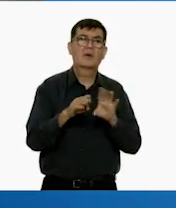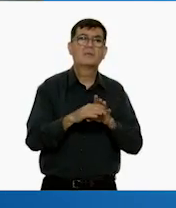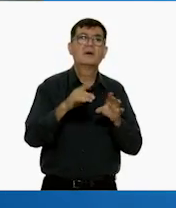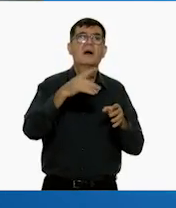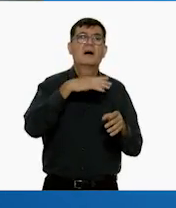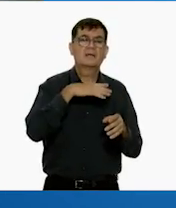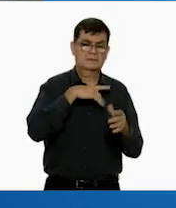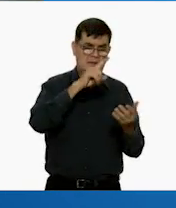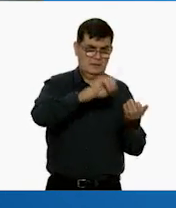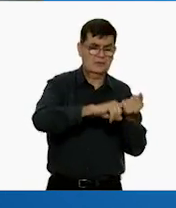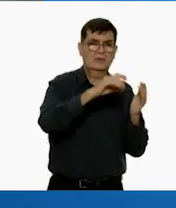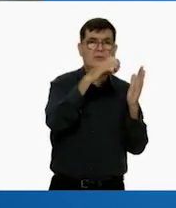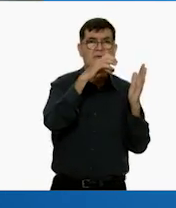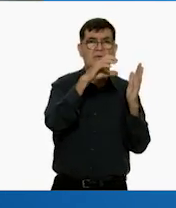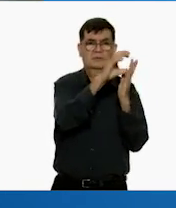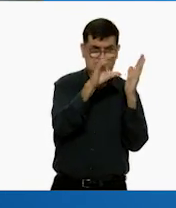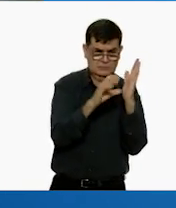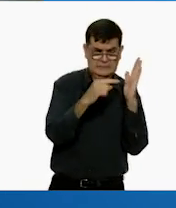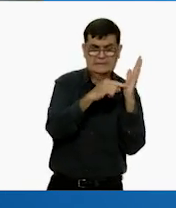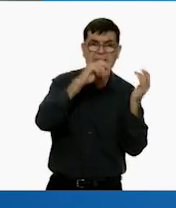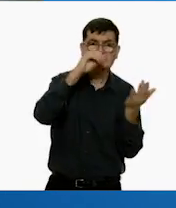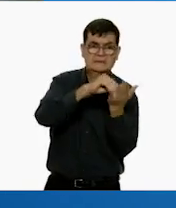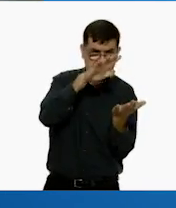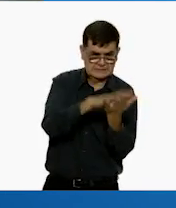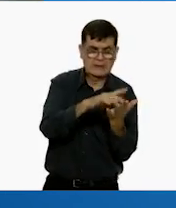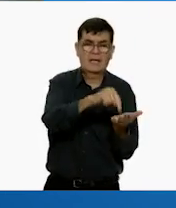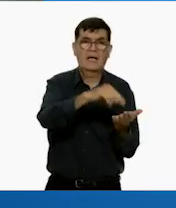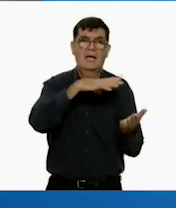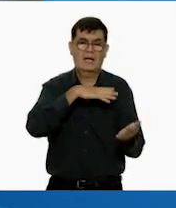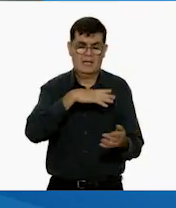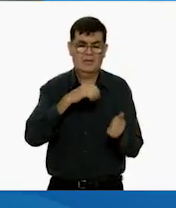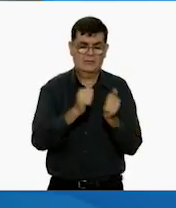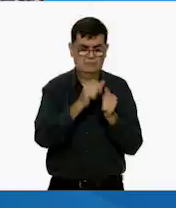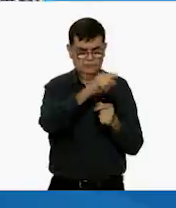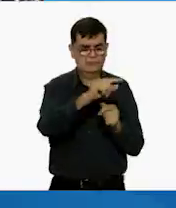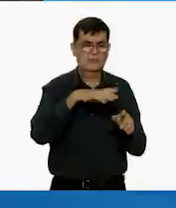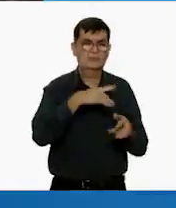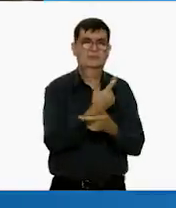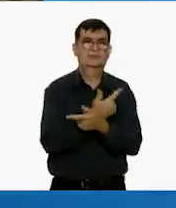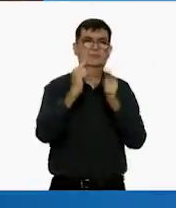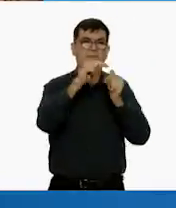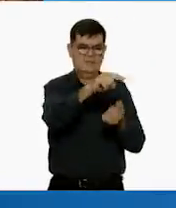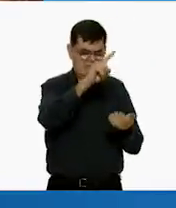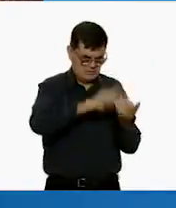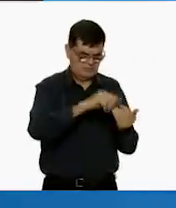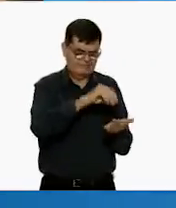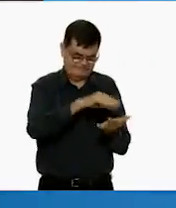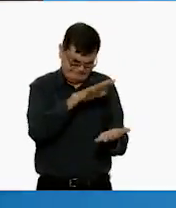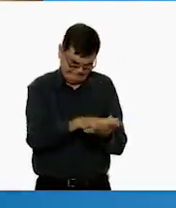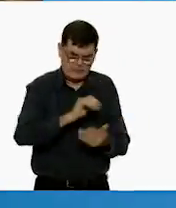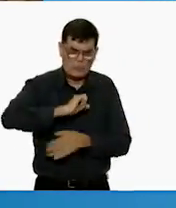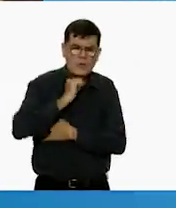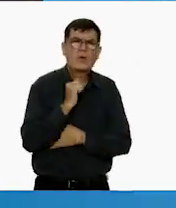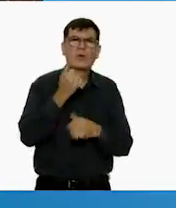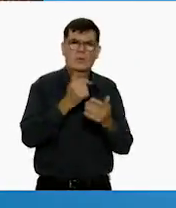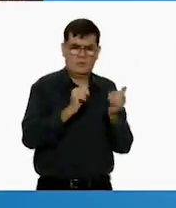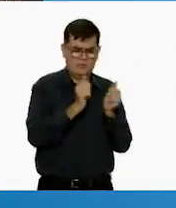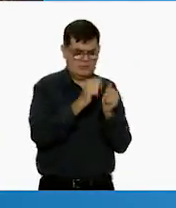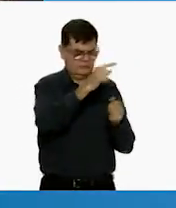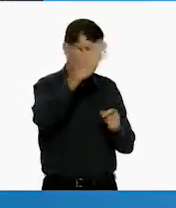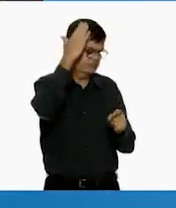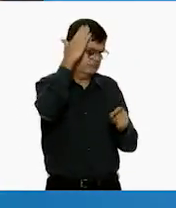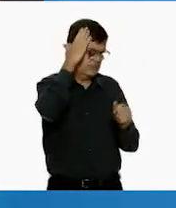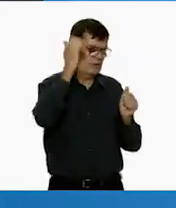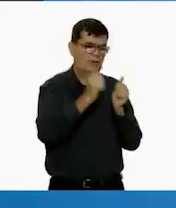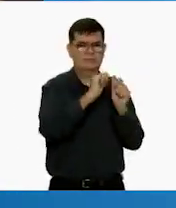en la Constitución y la Constitución hasta hoy tiene, digamos, ese espíritu liberal, sin perder, por supuesto, el ideal de tener